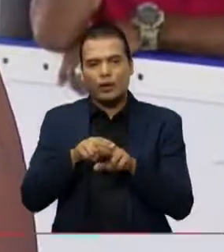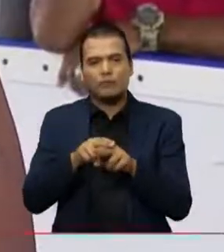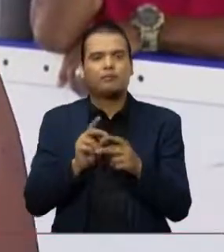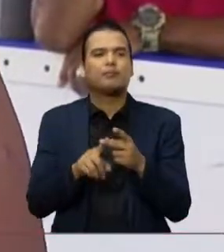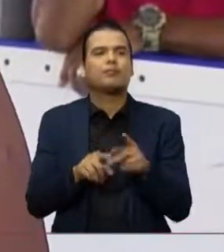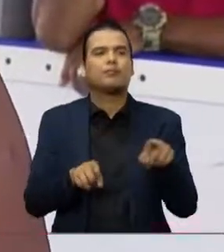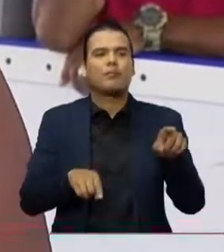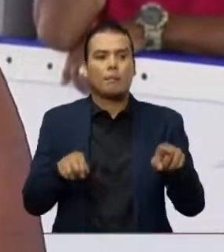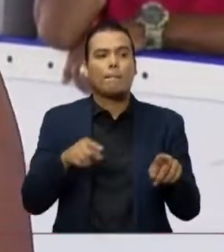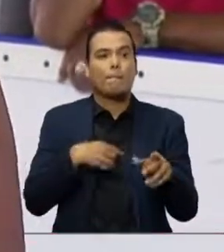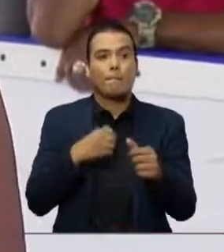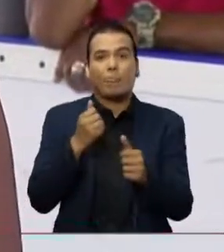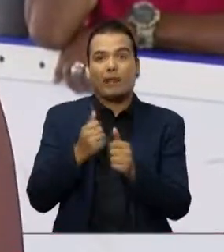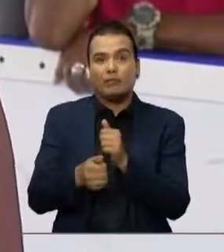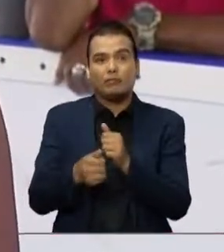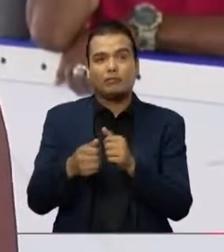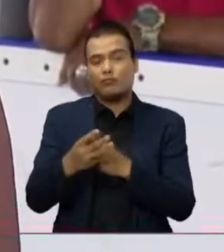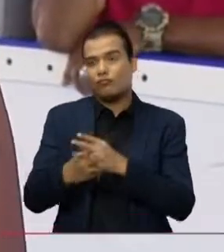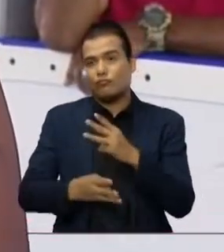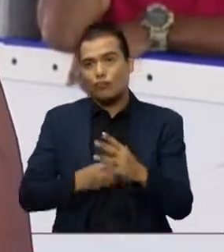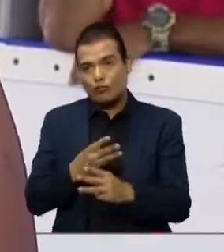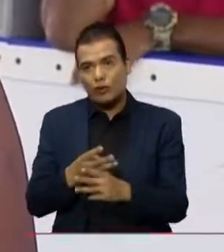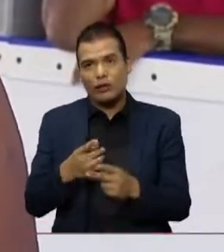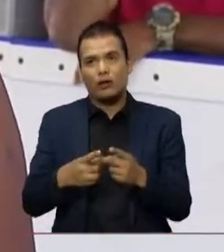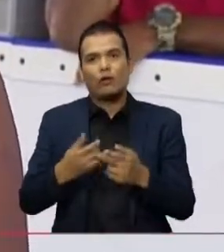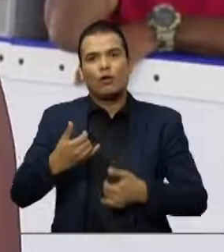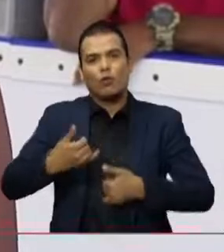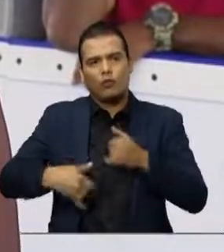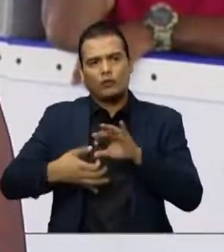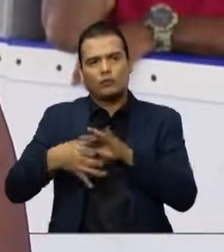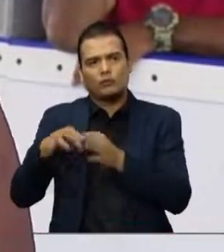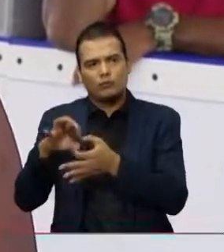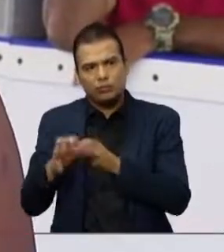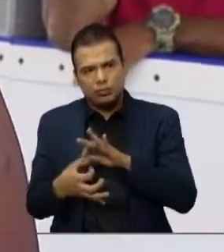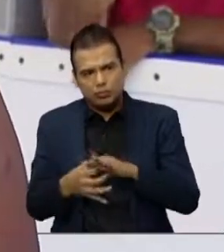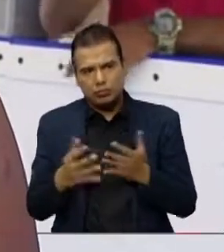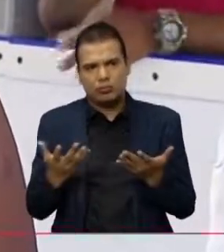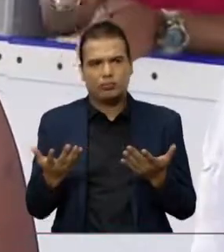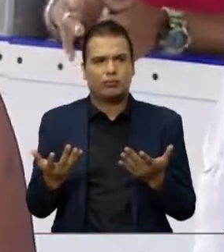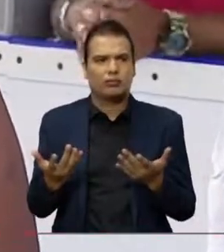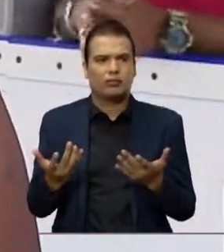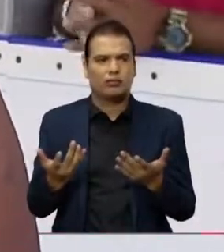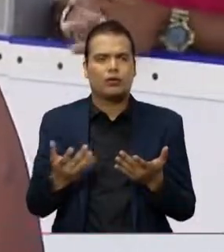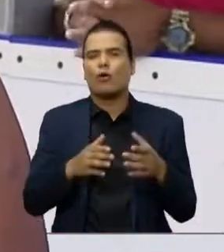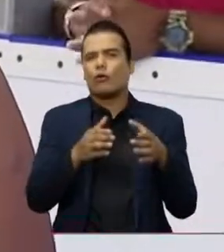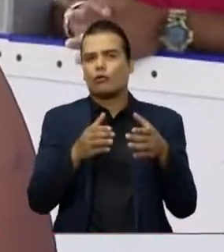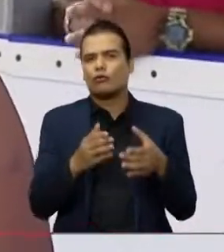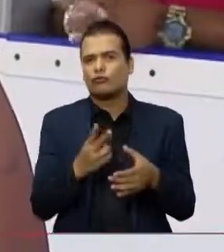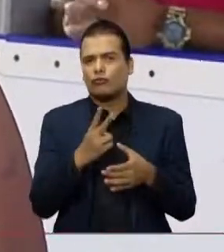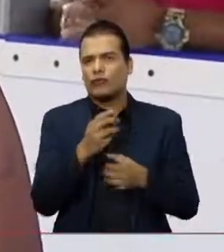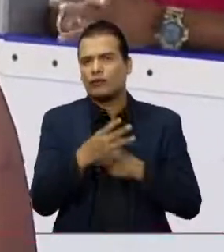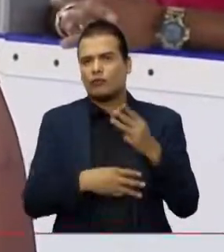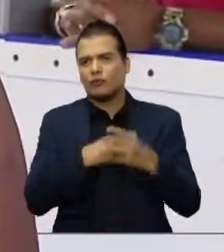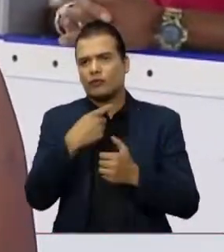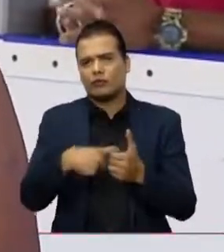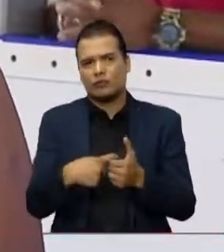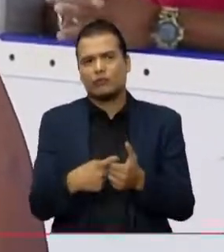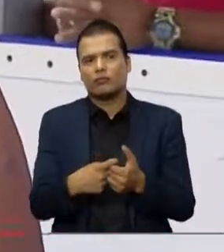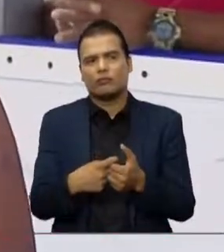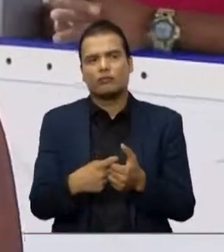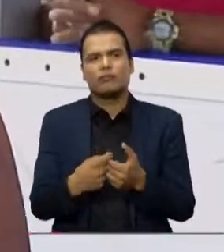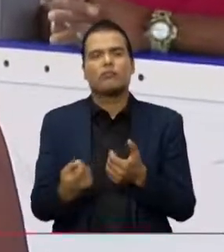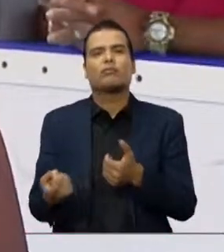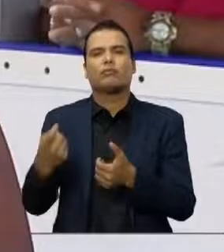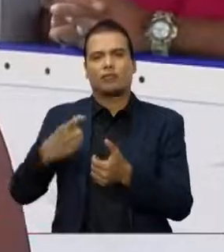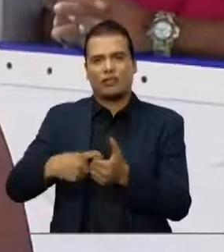ya clasificadas a Mundial, a Juegos Olímpicos y a Mundial Sub-20 van a estar en el